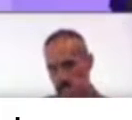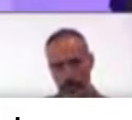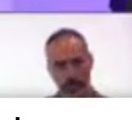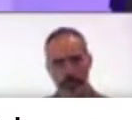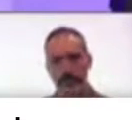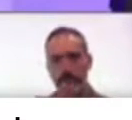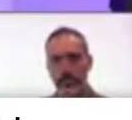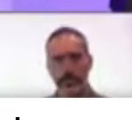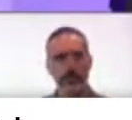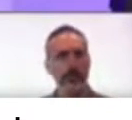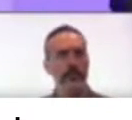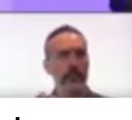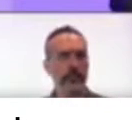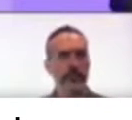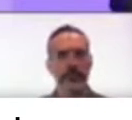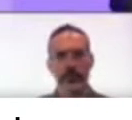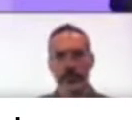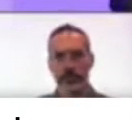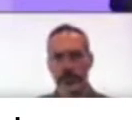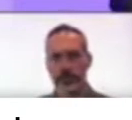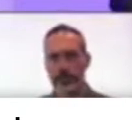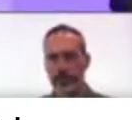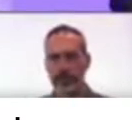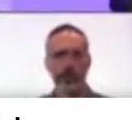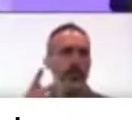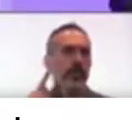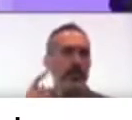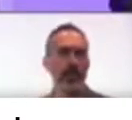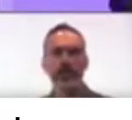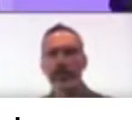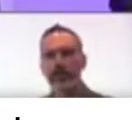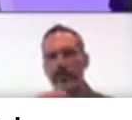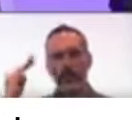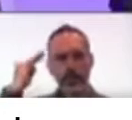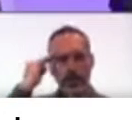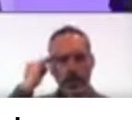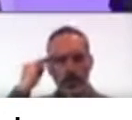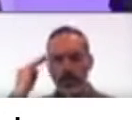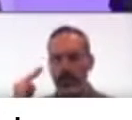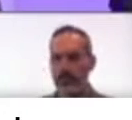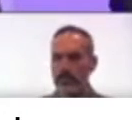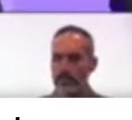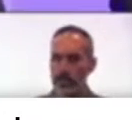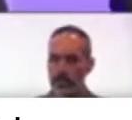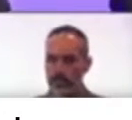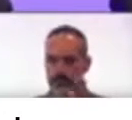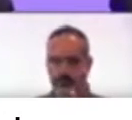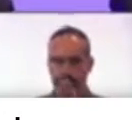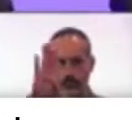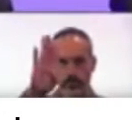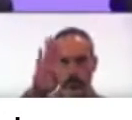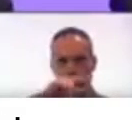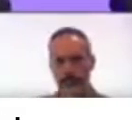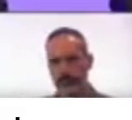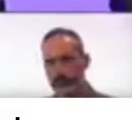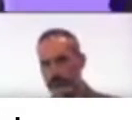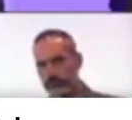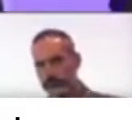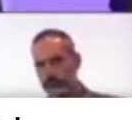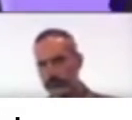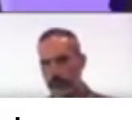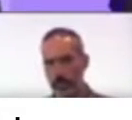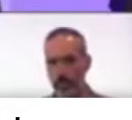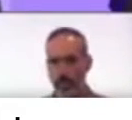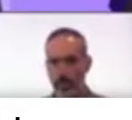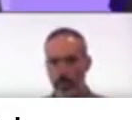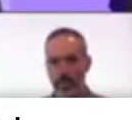a continuar con la política de salud mental y vamos a impulsar la estrategia municipal contra las